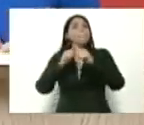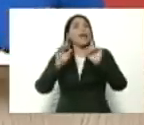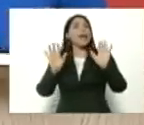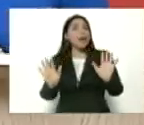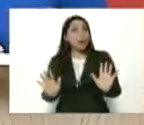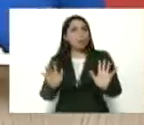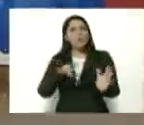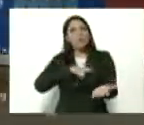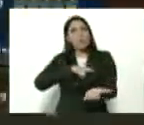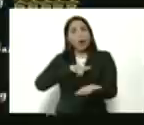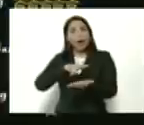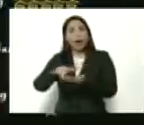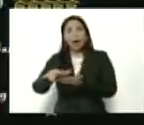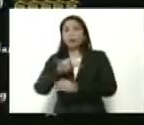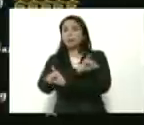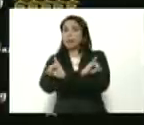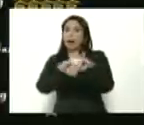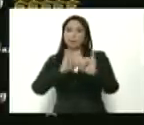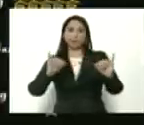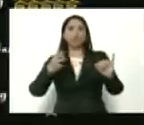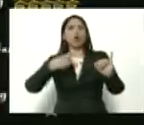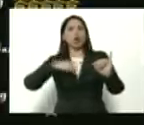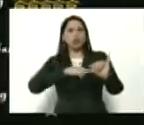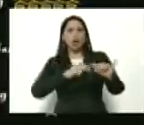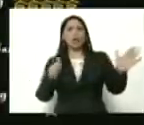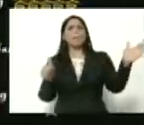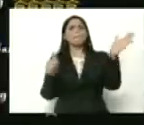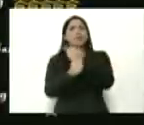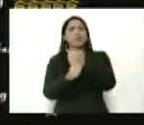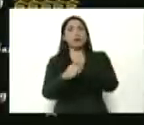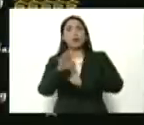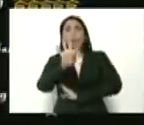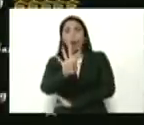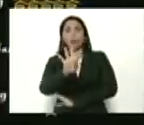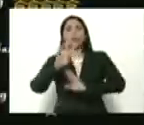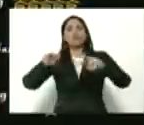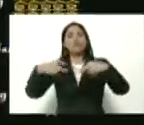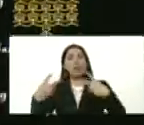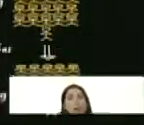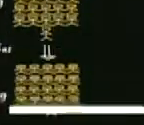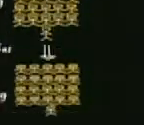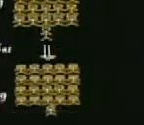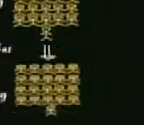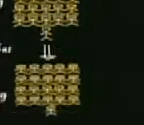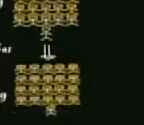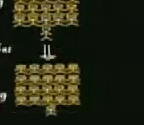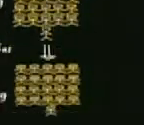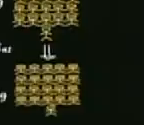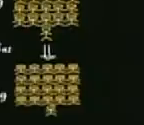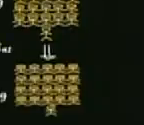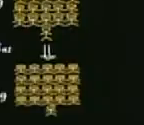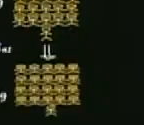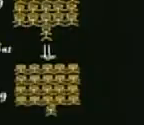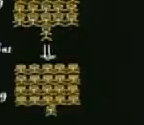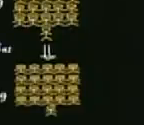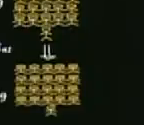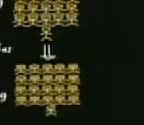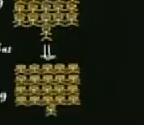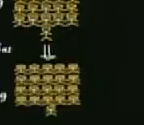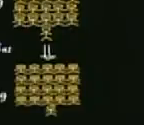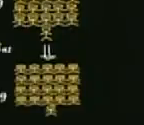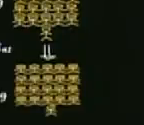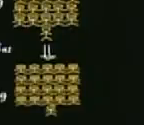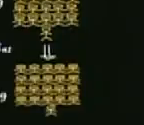en ese vuelo ya habíamos determinado cuatro casos positivos por COVID-19. El